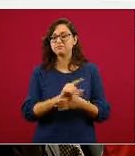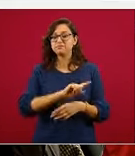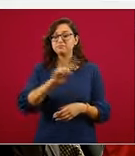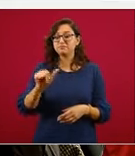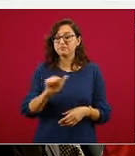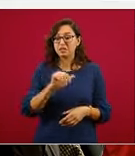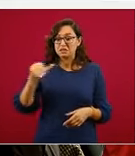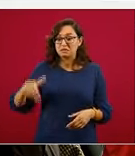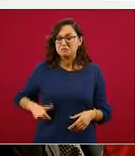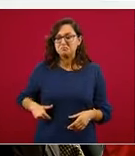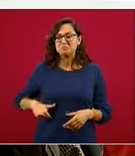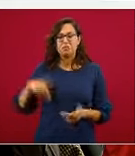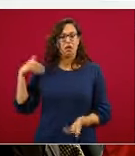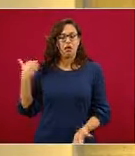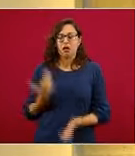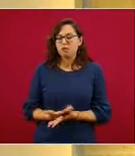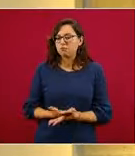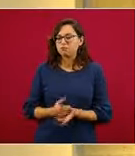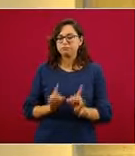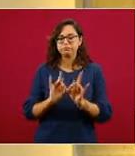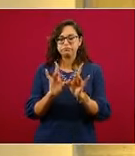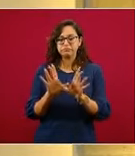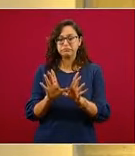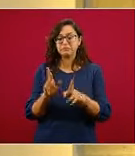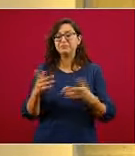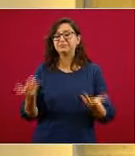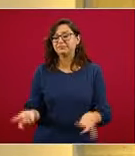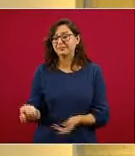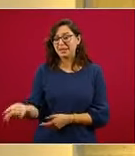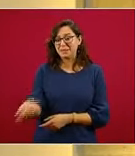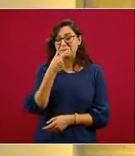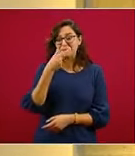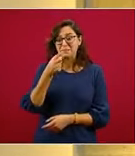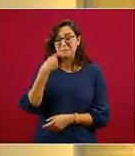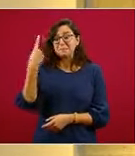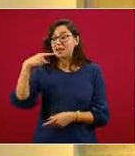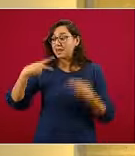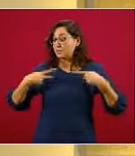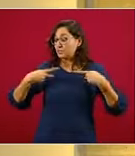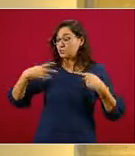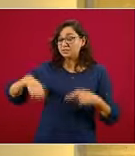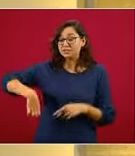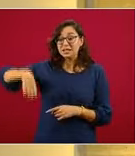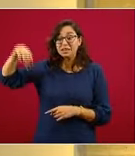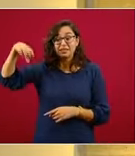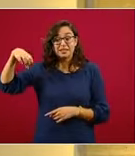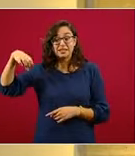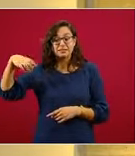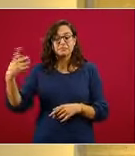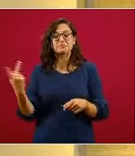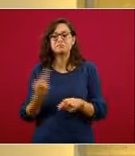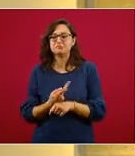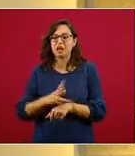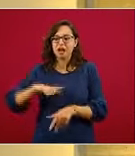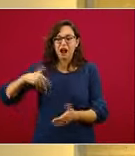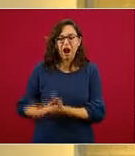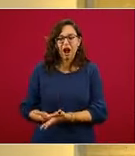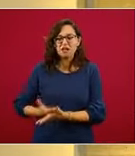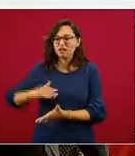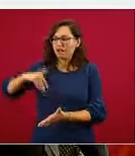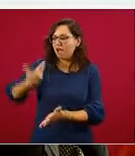accidentes, caídas, y como son fármacos muy prescritos a adultos mayores, el número de caídas